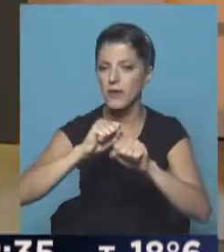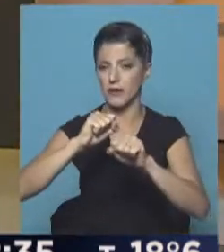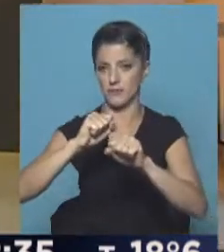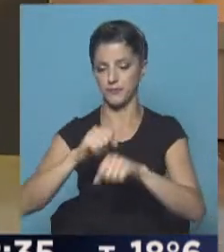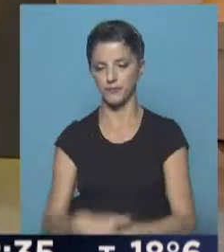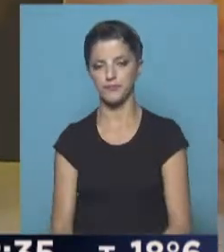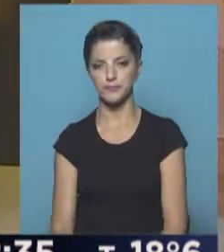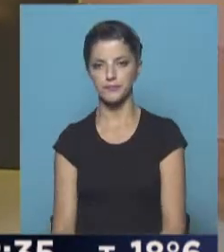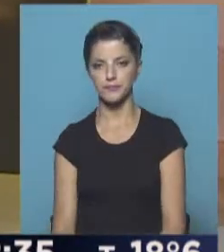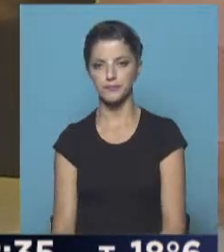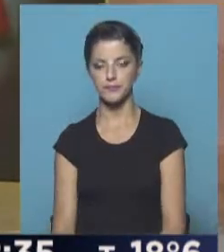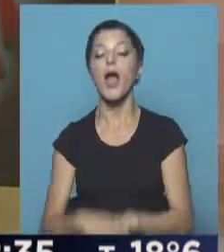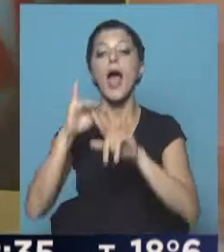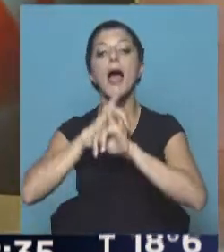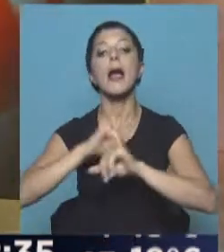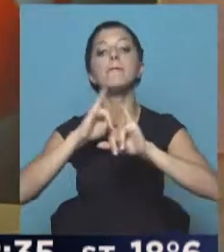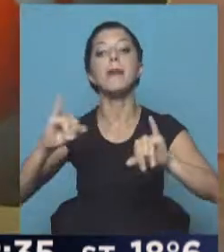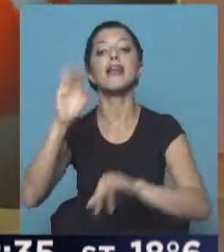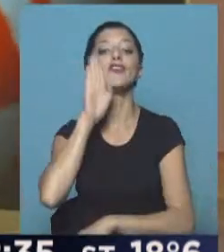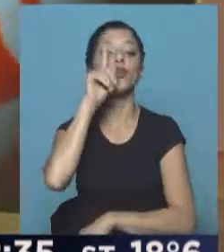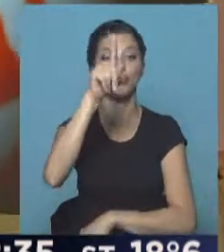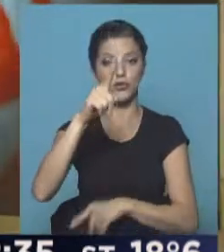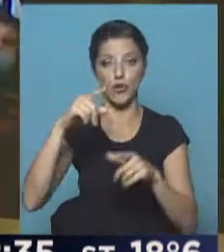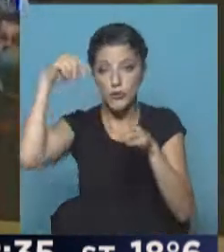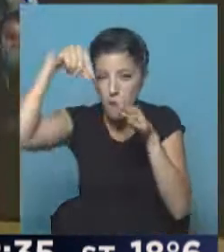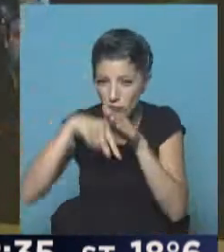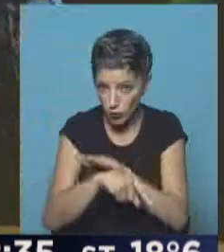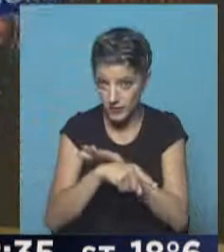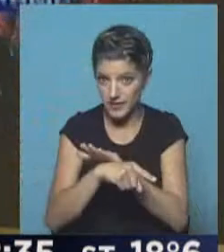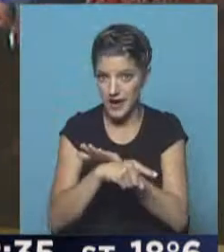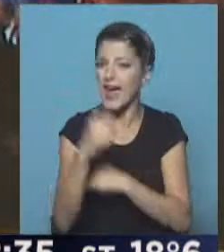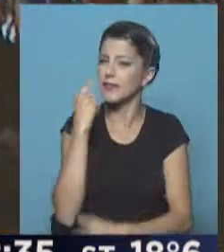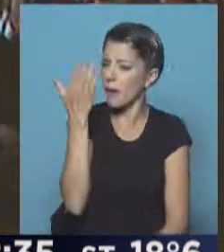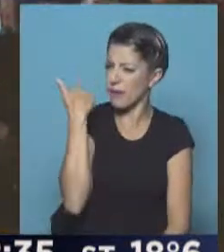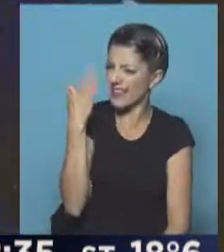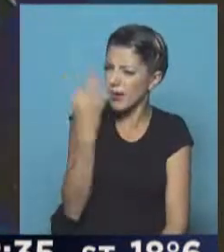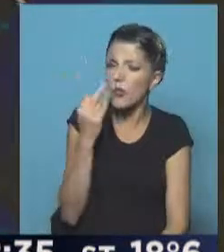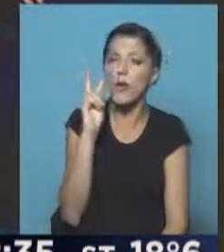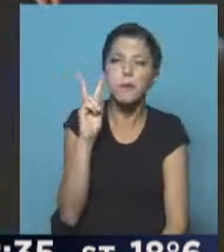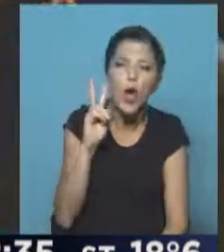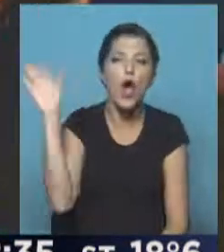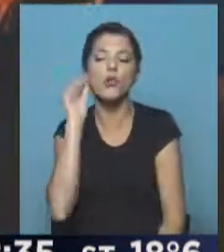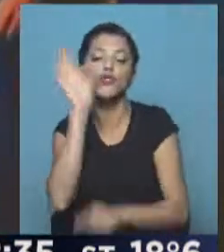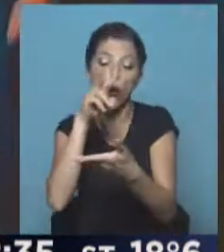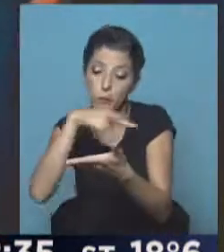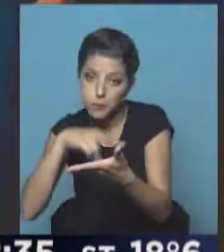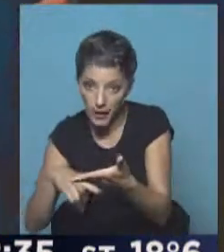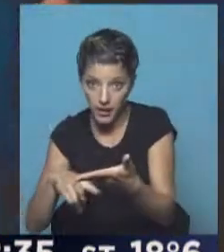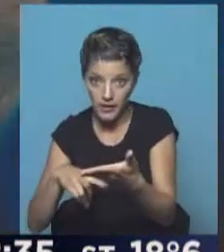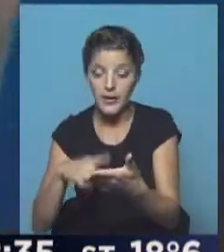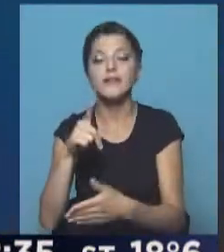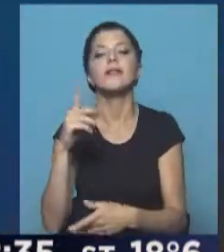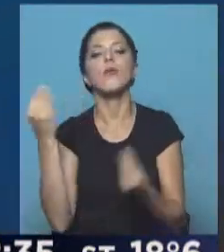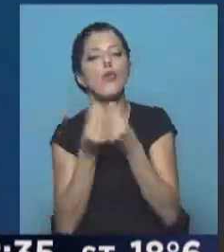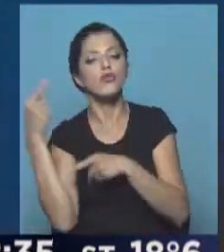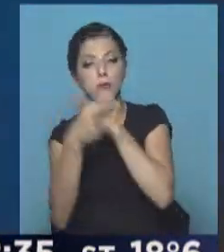Crece en intensidad la campaña electoral en Estados Unidos. En los últimos días seguramente lo vio, lo escuchó o lo leyó. Acusaciones al candidato